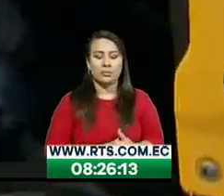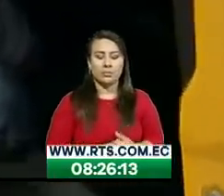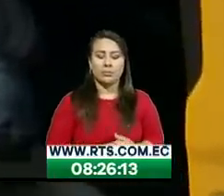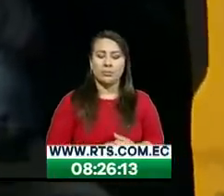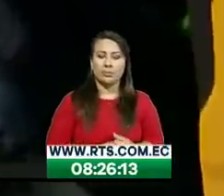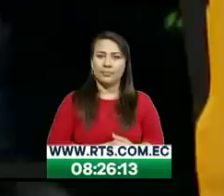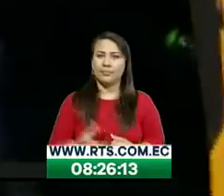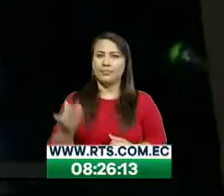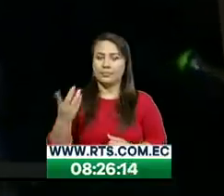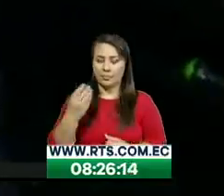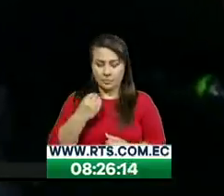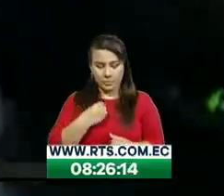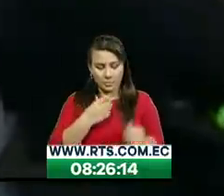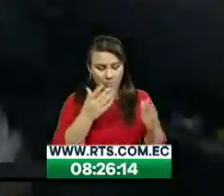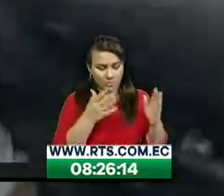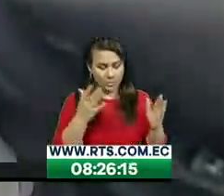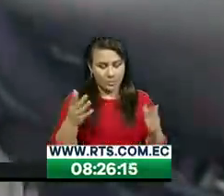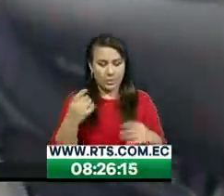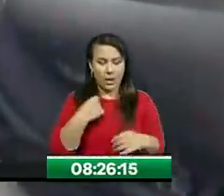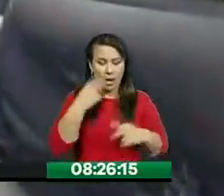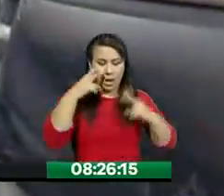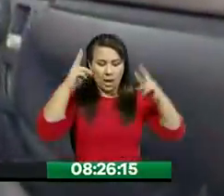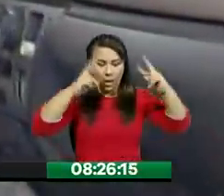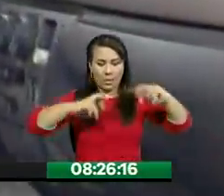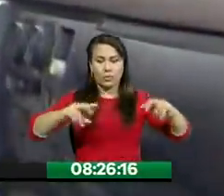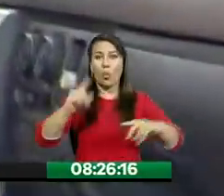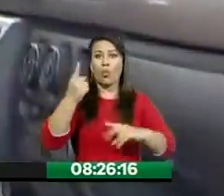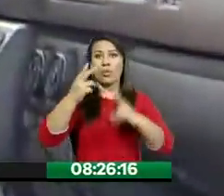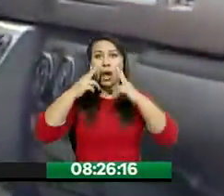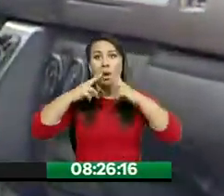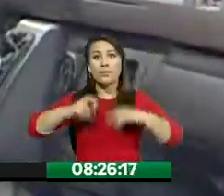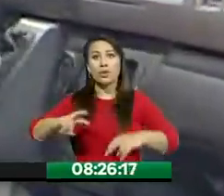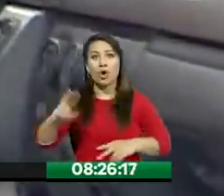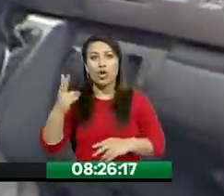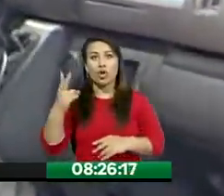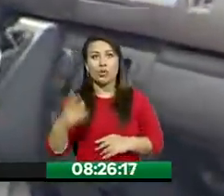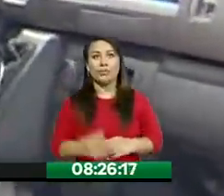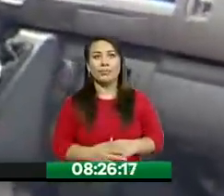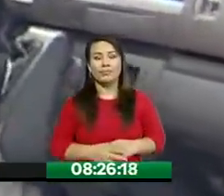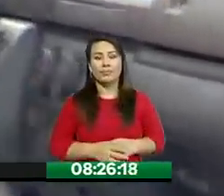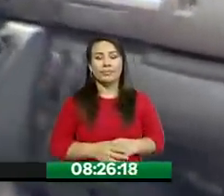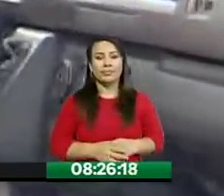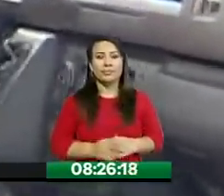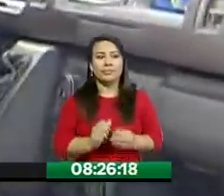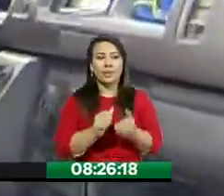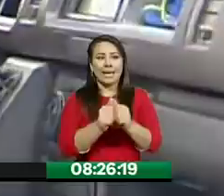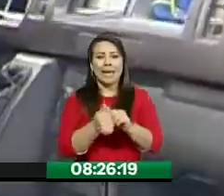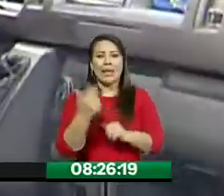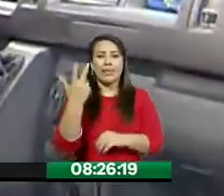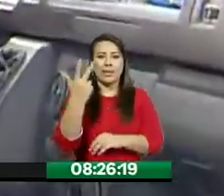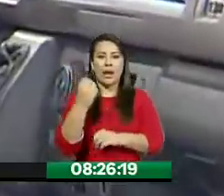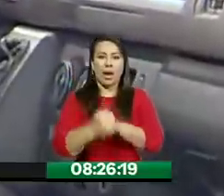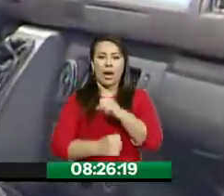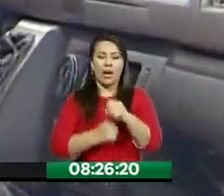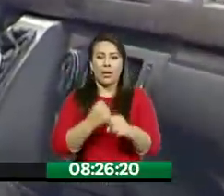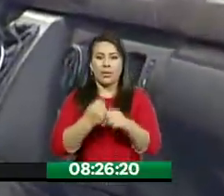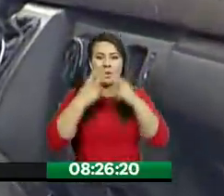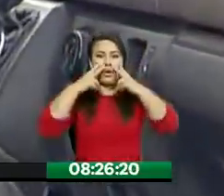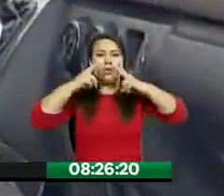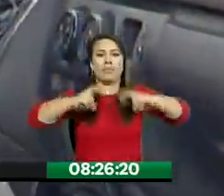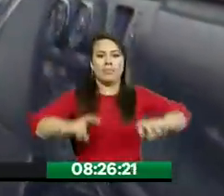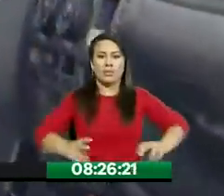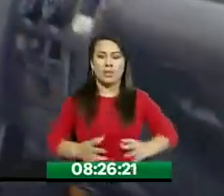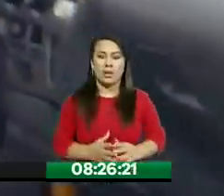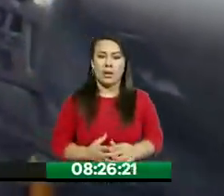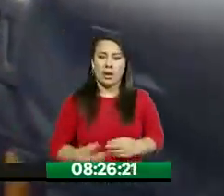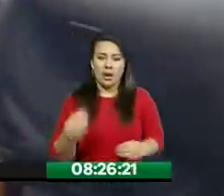se levantó esa evidencia y asimismo se procedió a la detención de quienes organizaron este evento. Las autoridades recomiendan a los padres tener más cuidado